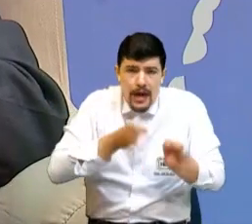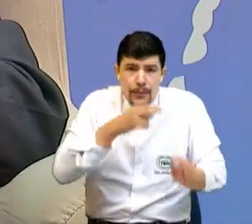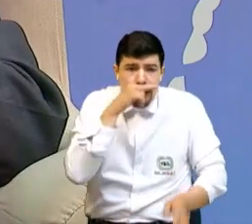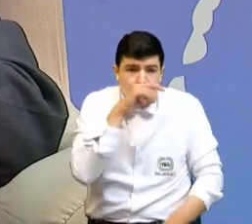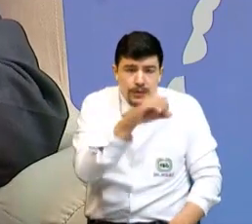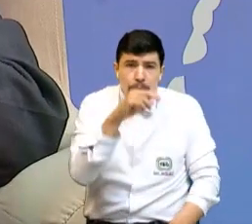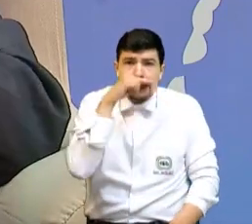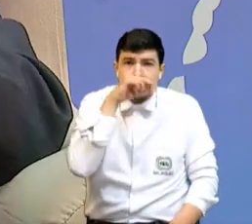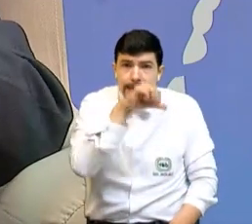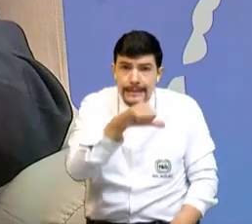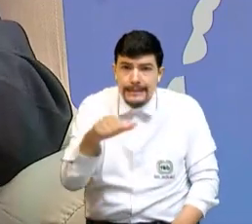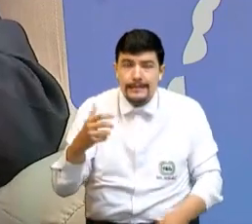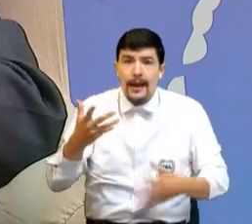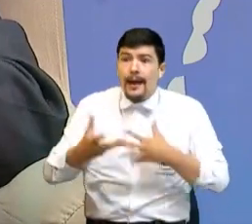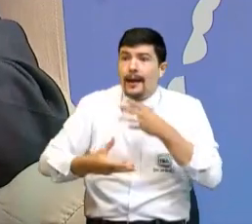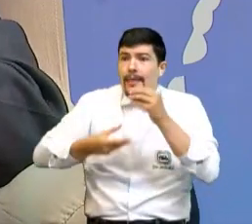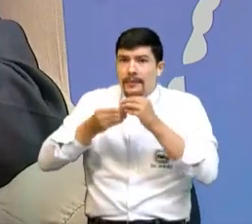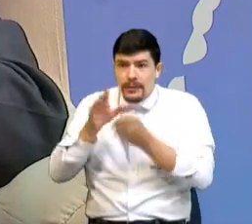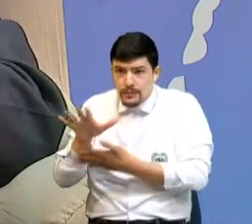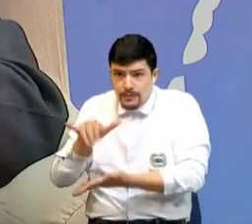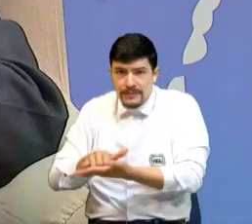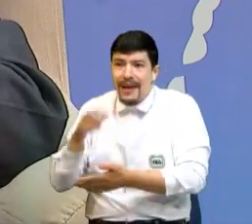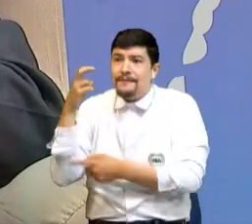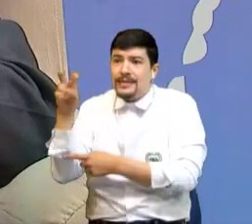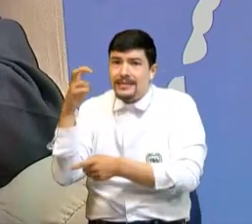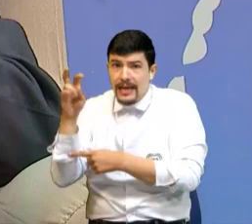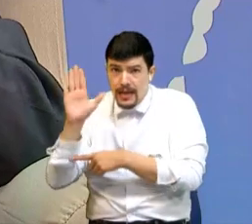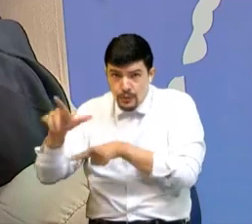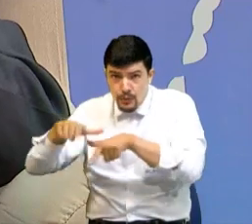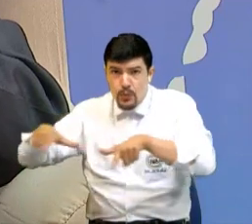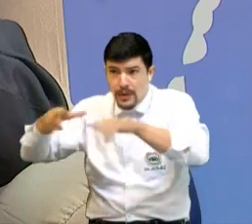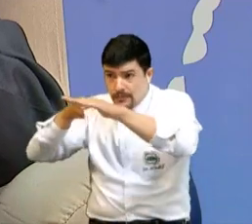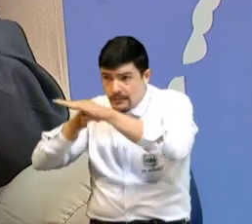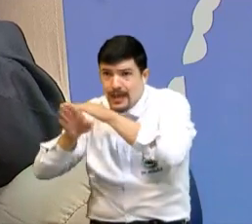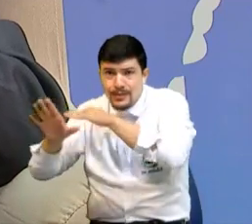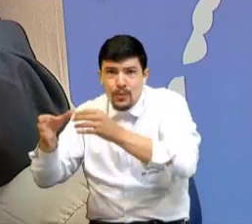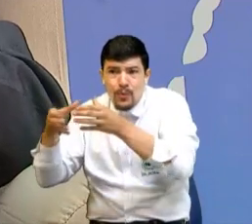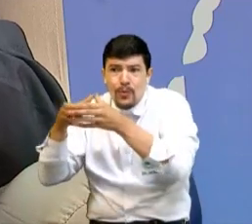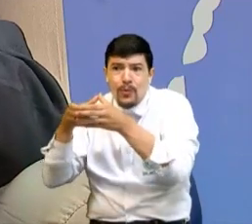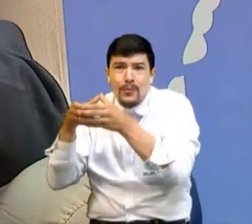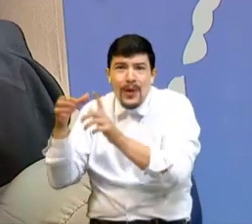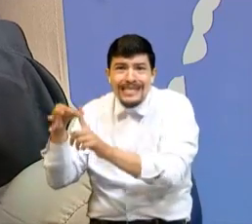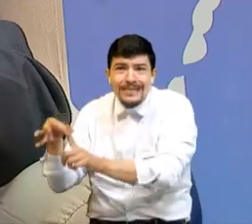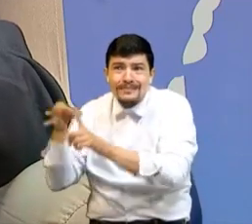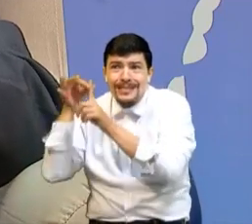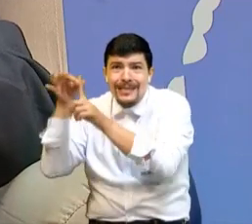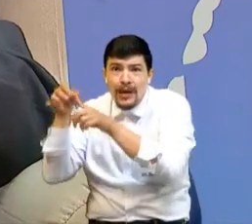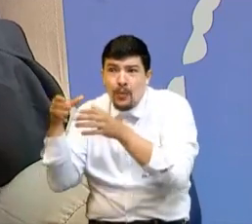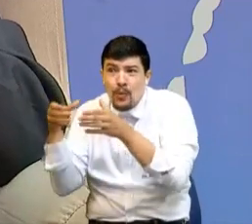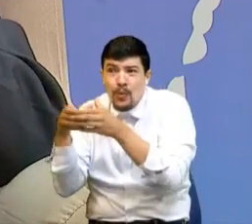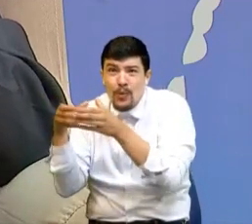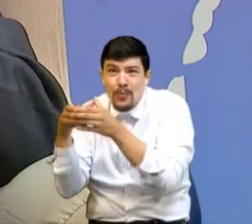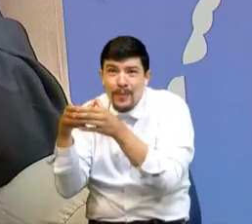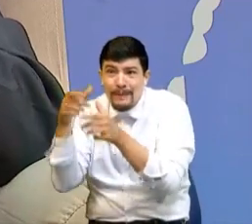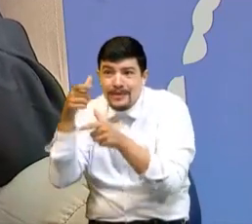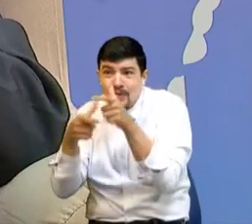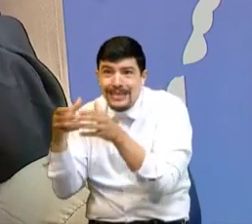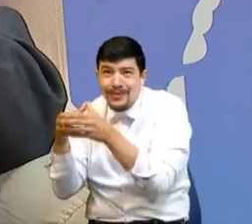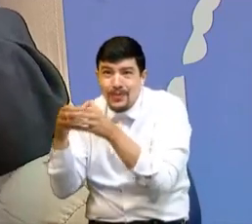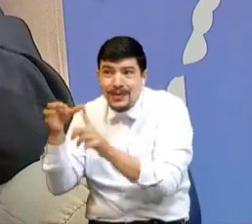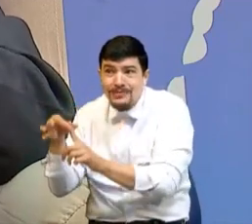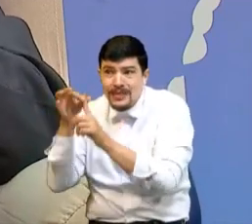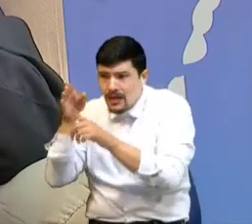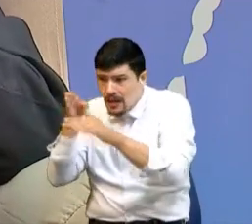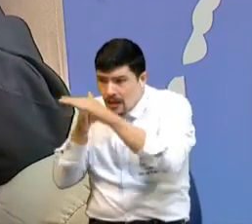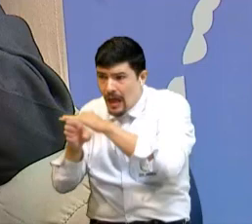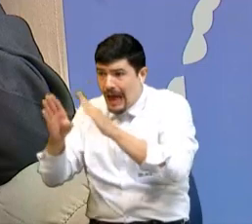y adolescencia. En la misma Fiscalía General de la Nación hay un grupo especializado, hay una unidad específica que